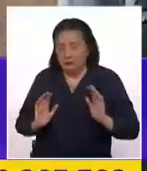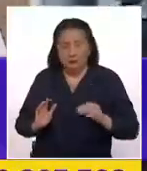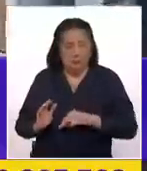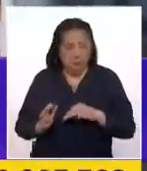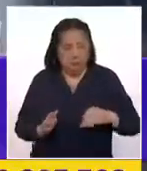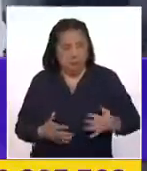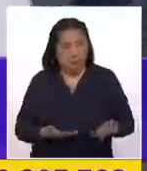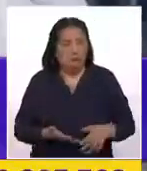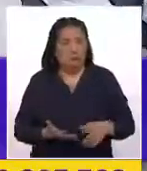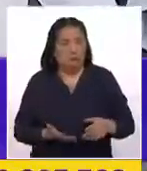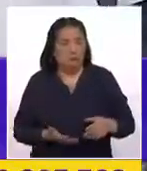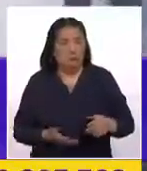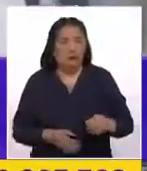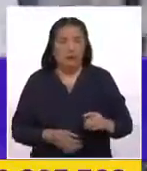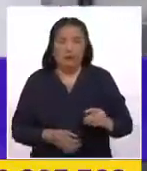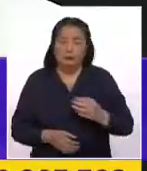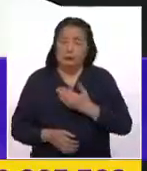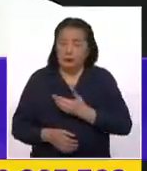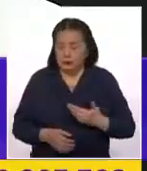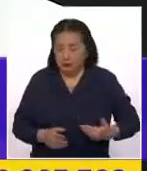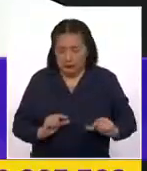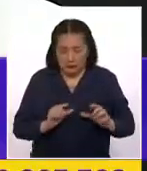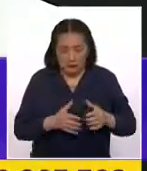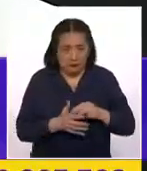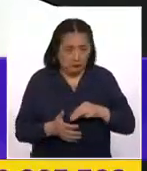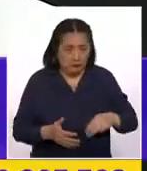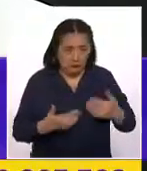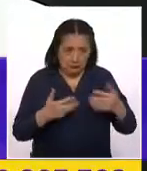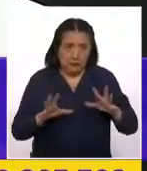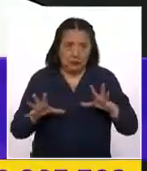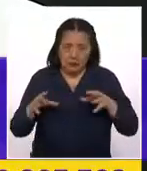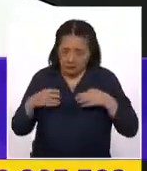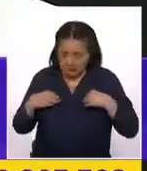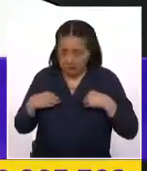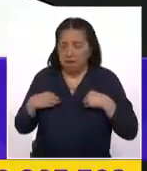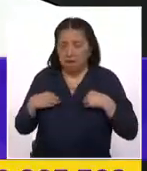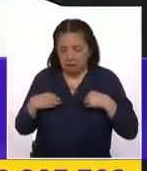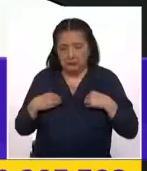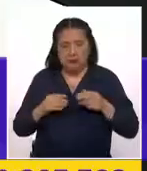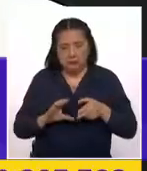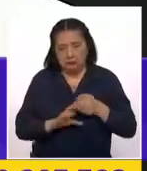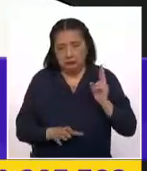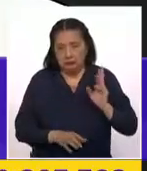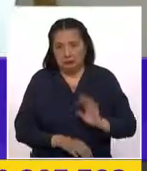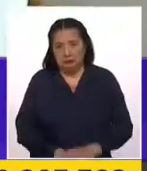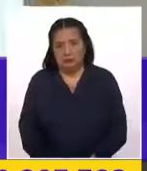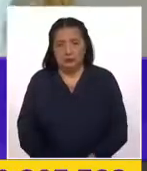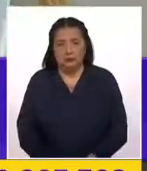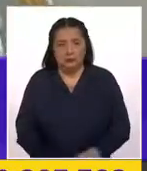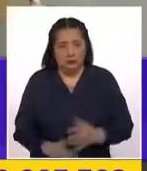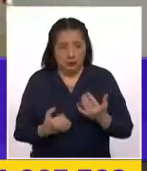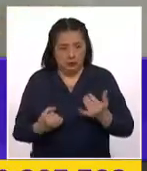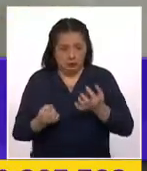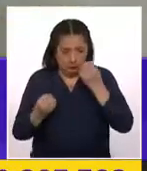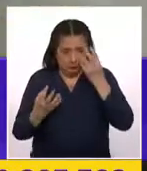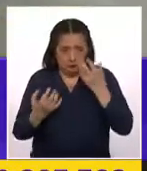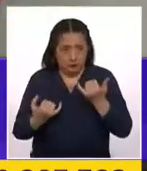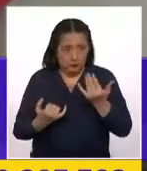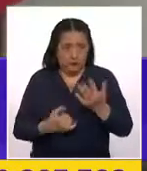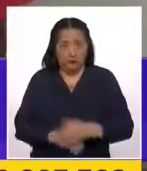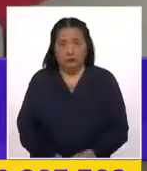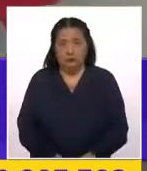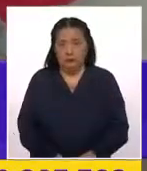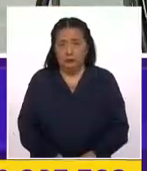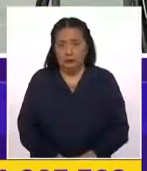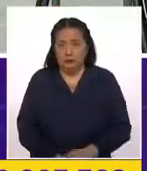el jefe de gabinete, Alberto Otárola, ya habría aceptado su dimisión. Vamos con información en vivo